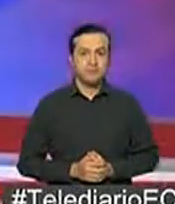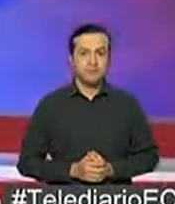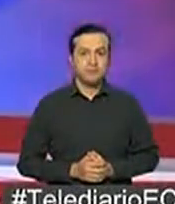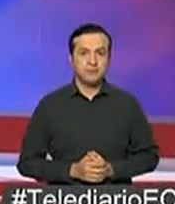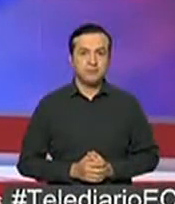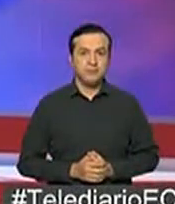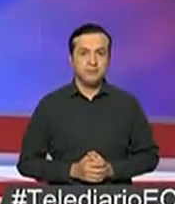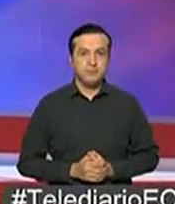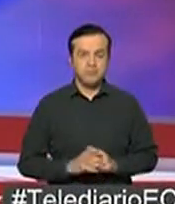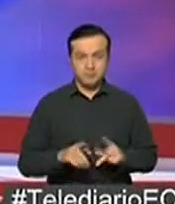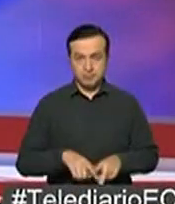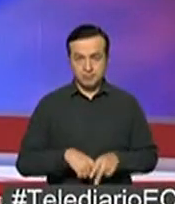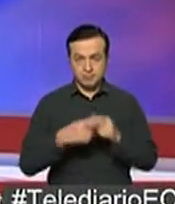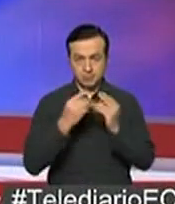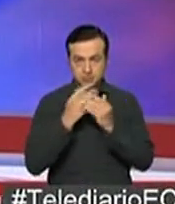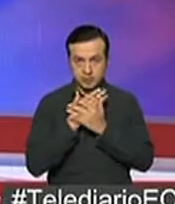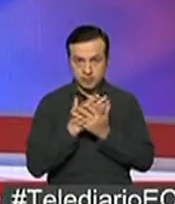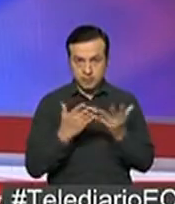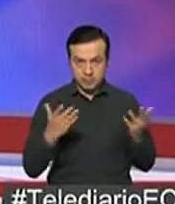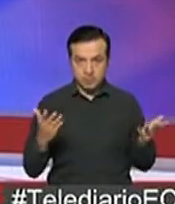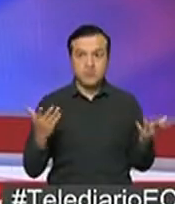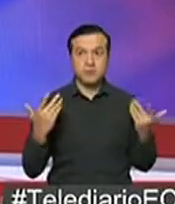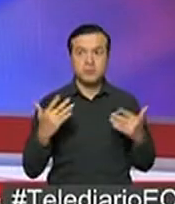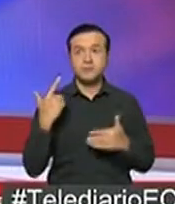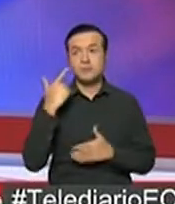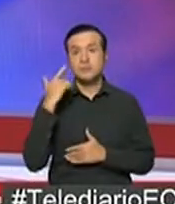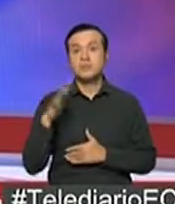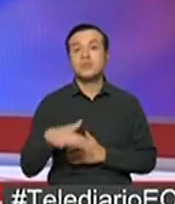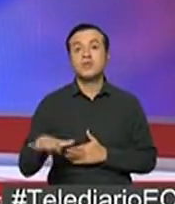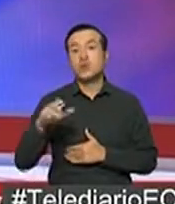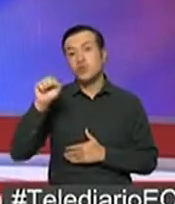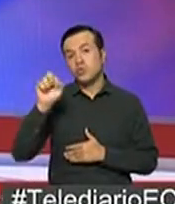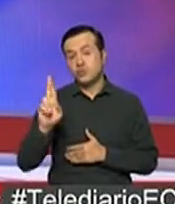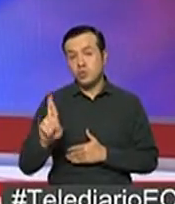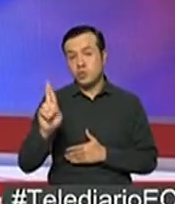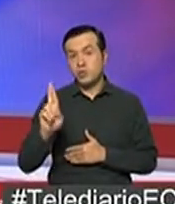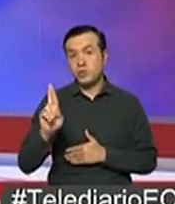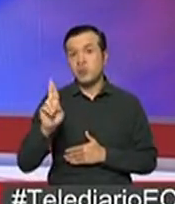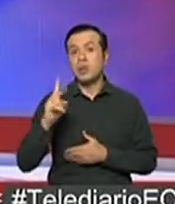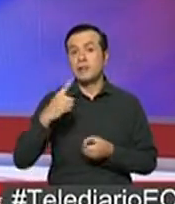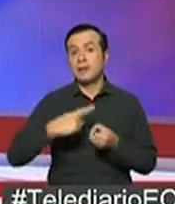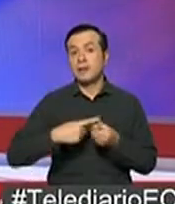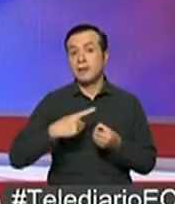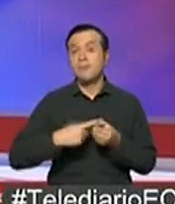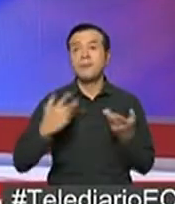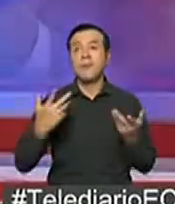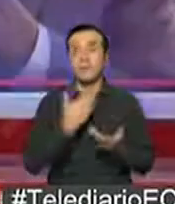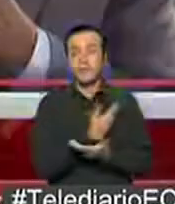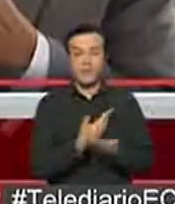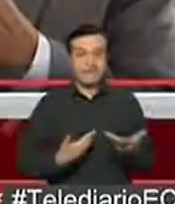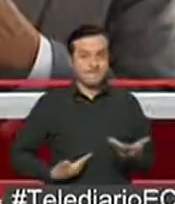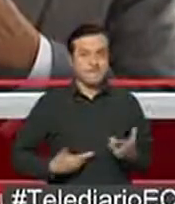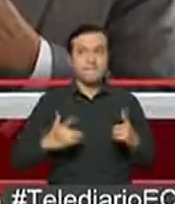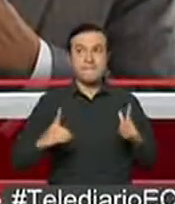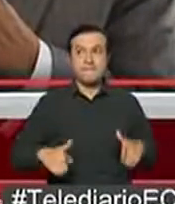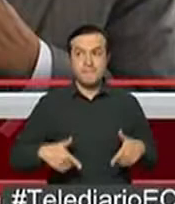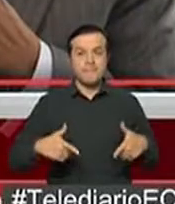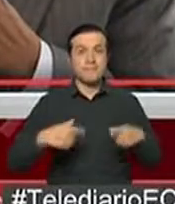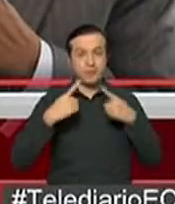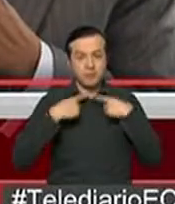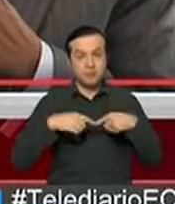arrancamos el desarrollo de la información y nos trasladamos al sur de la capital en donde se encuentra el presidente lenin moreno